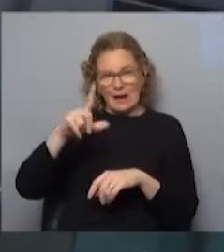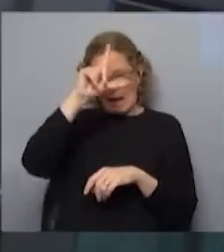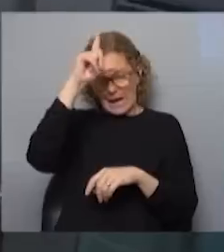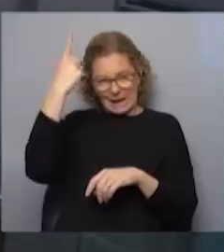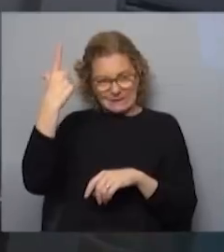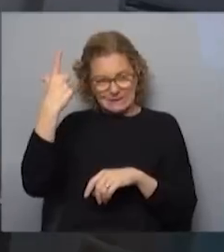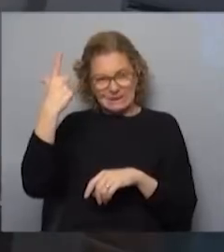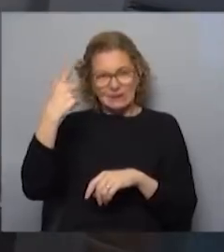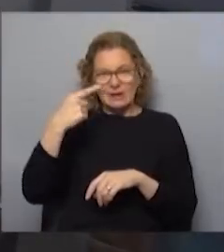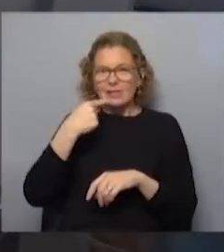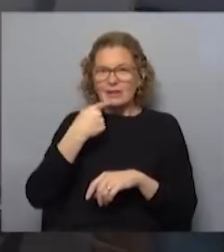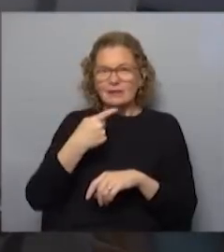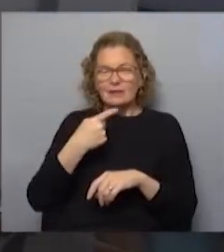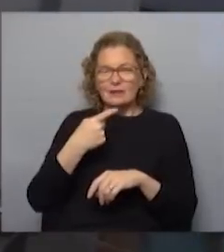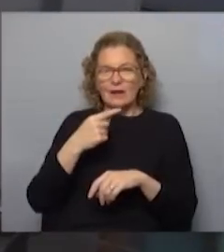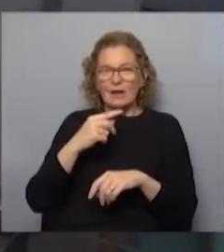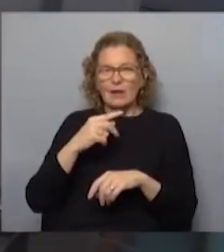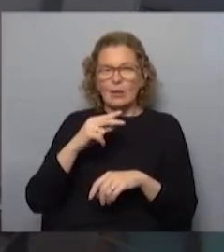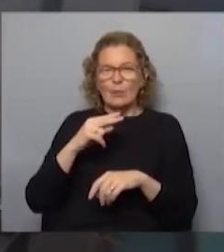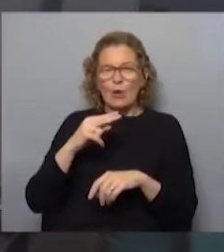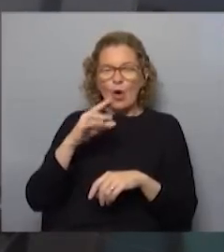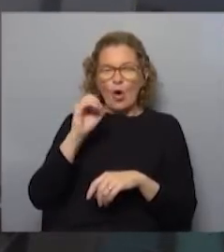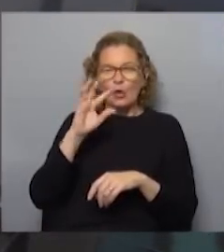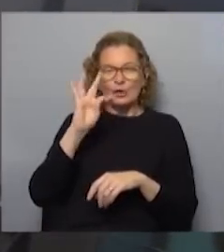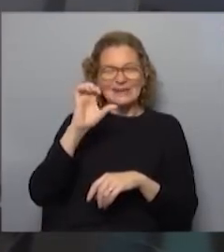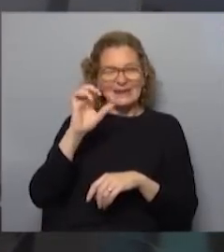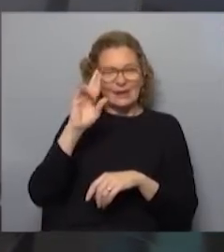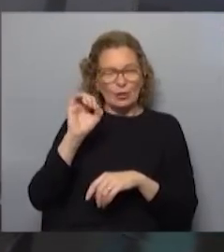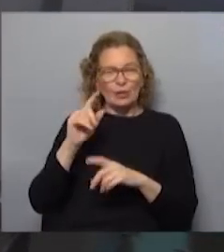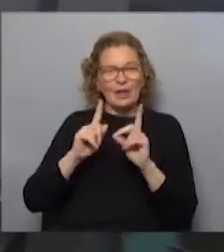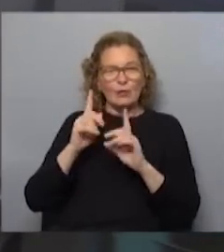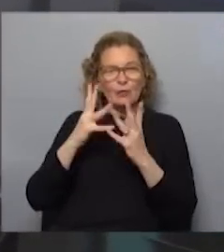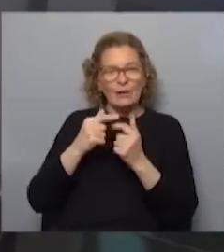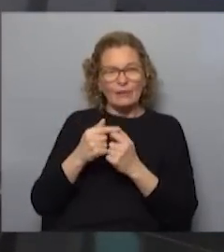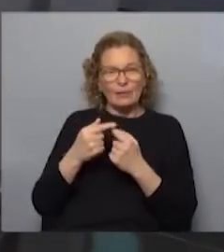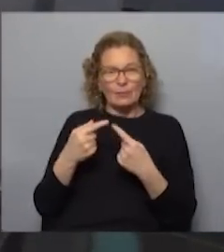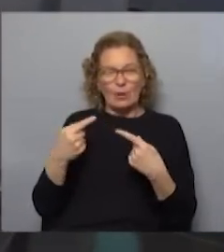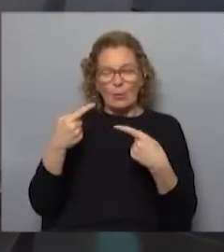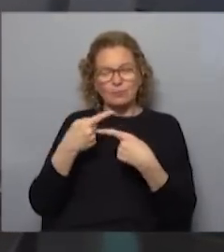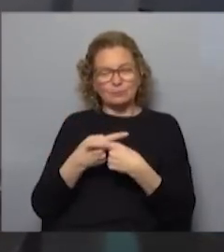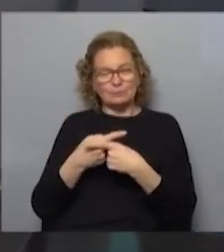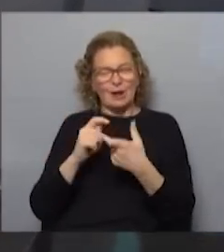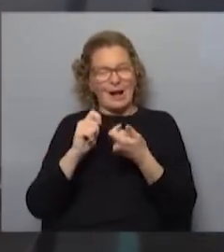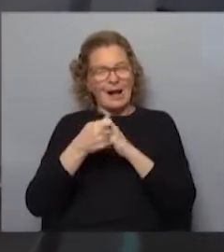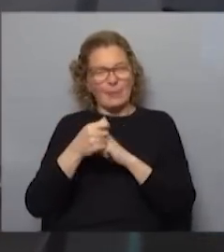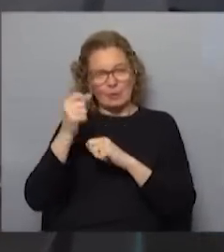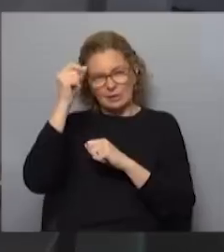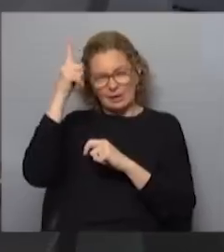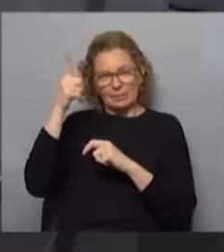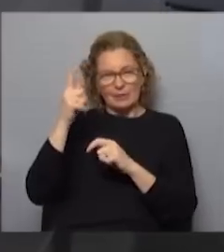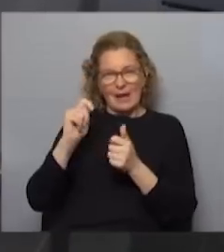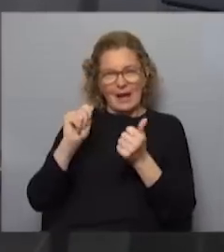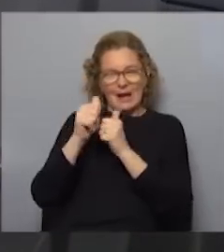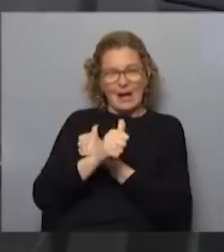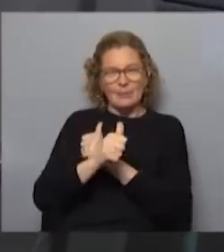Herrera nombra al vicealmirante Otero de alguna manera Hay una purga en inteligencia fue roce